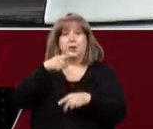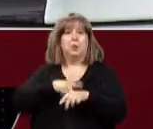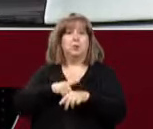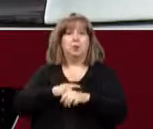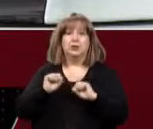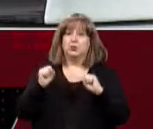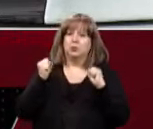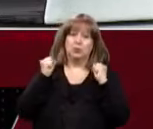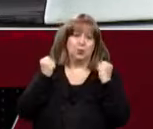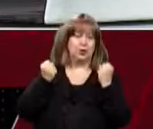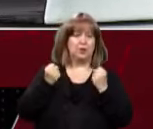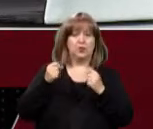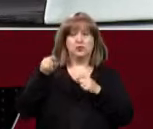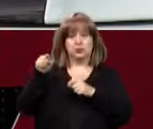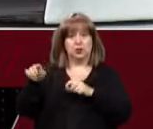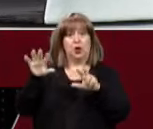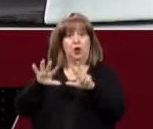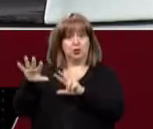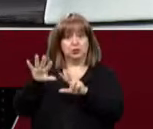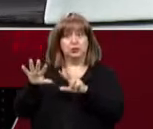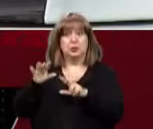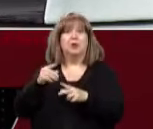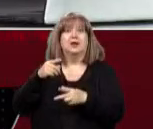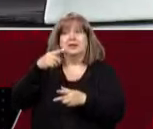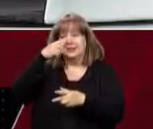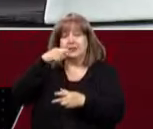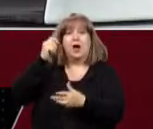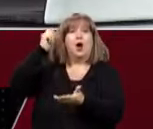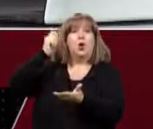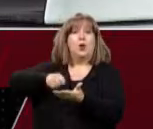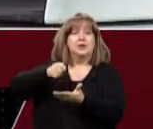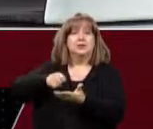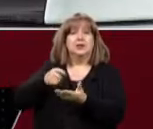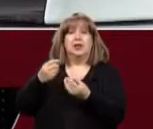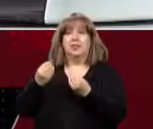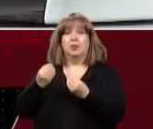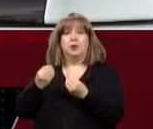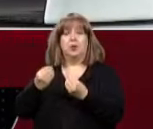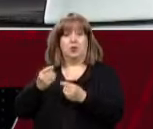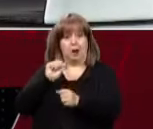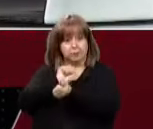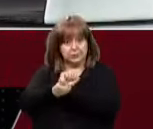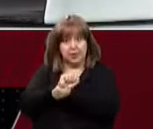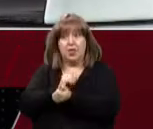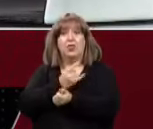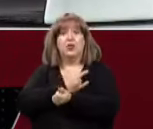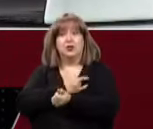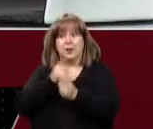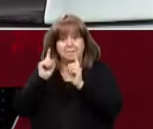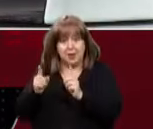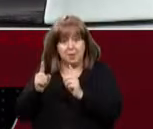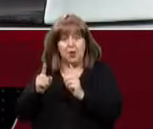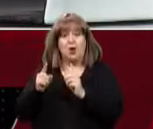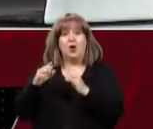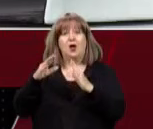horas antes de saber el veredicto, y además muchas de las preguntas es a dónde van a ser trasladados, porque no pueden permanecer en el